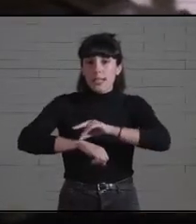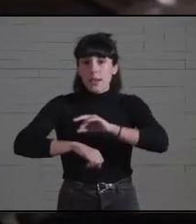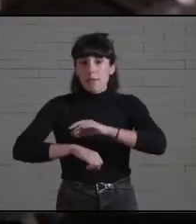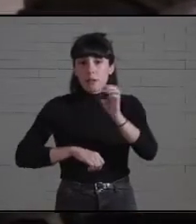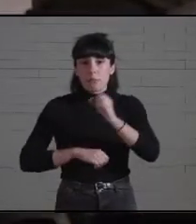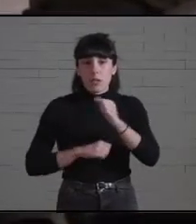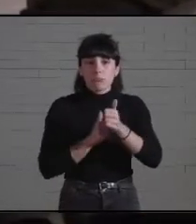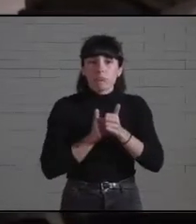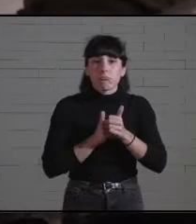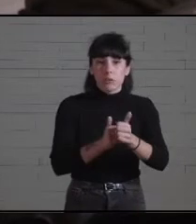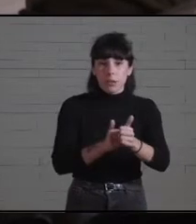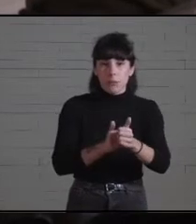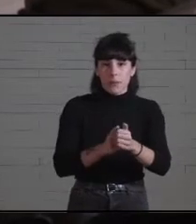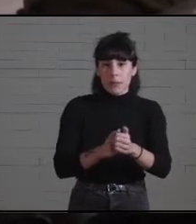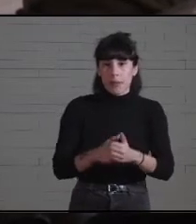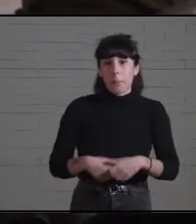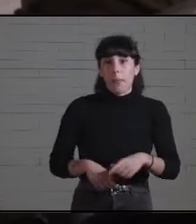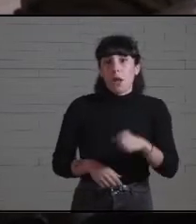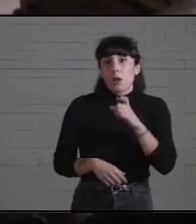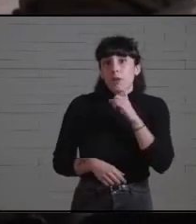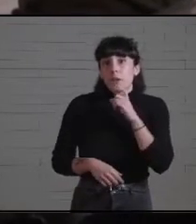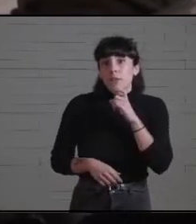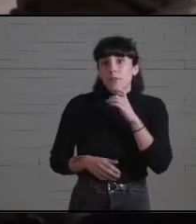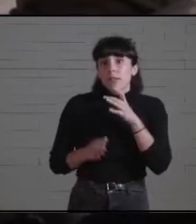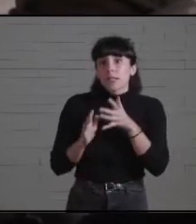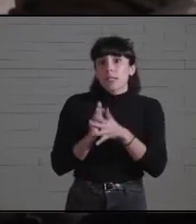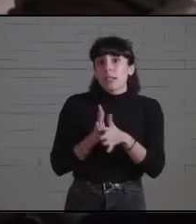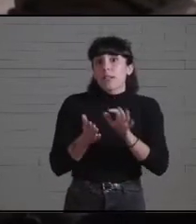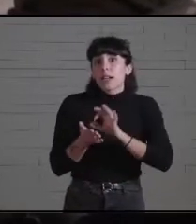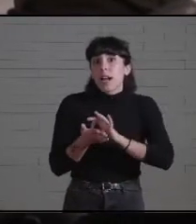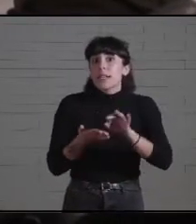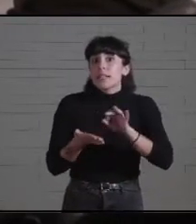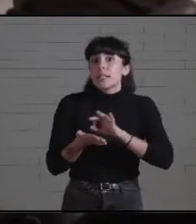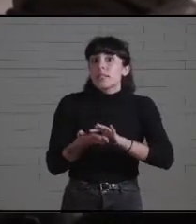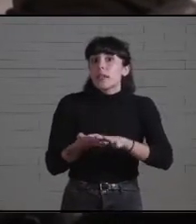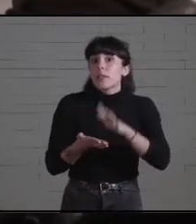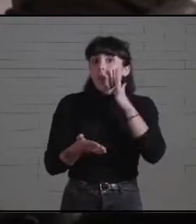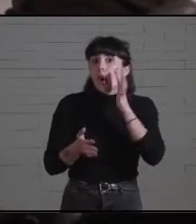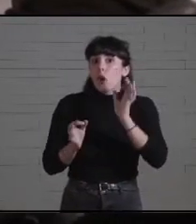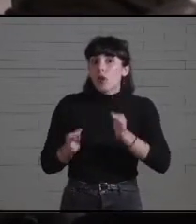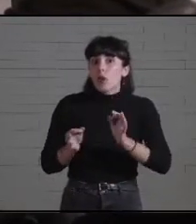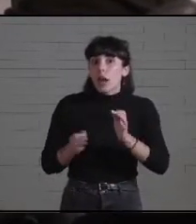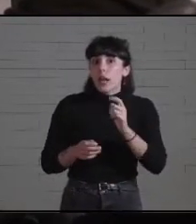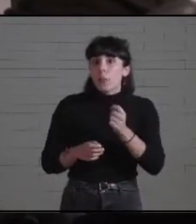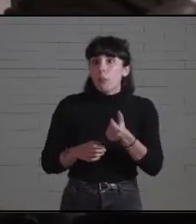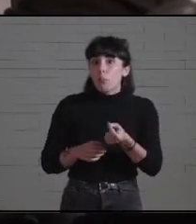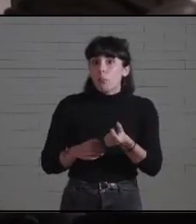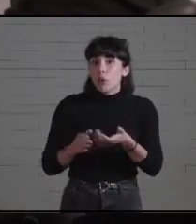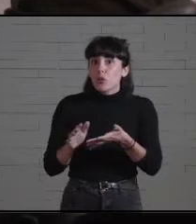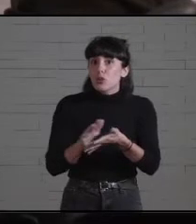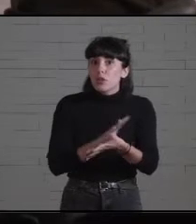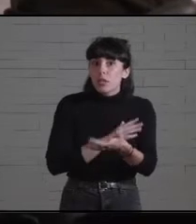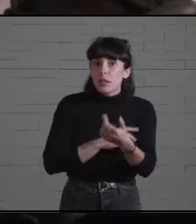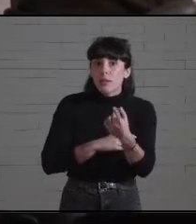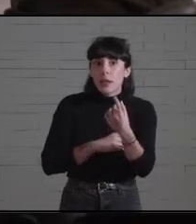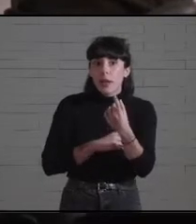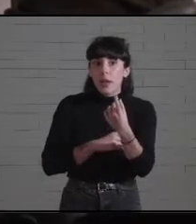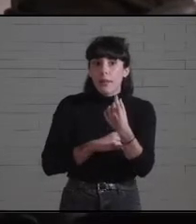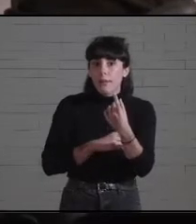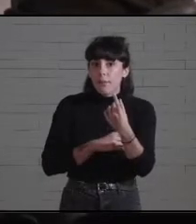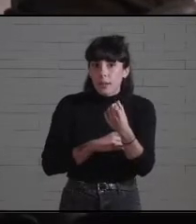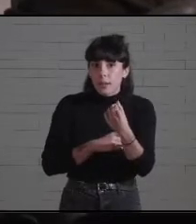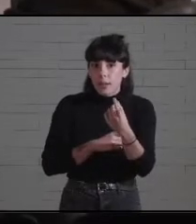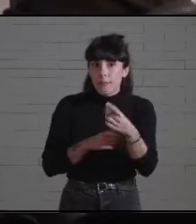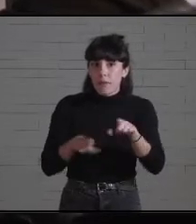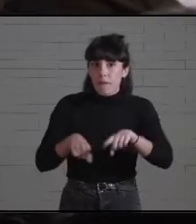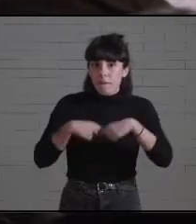que como hay tan pocos servicios formales, pues ha habido mucha necesidad de implicarse en las